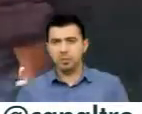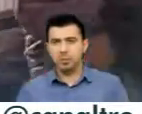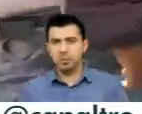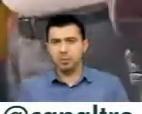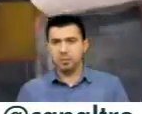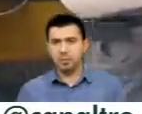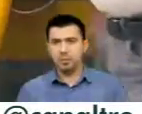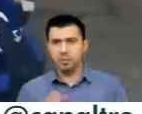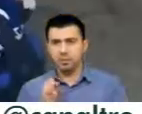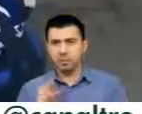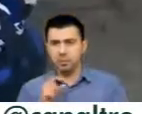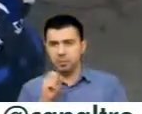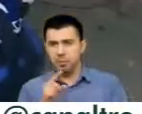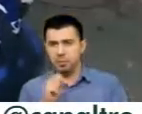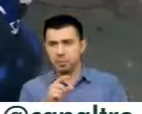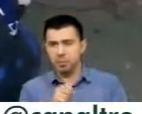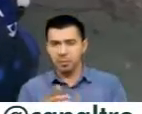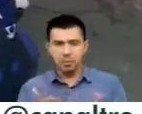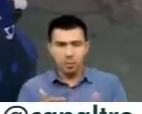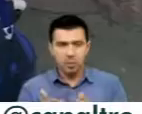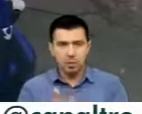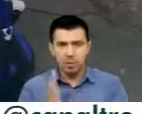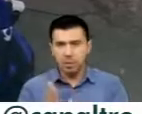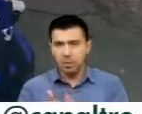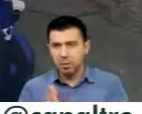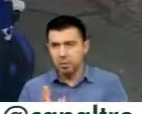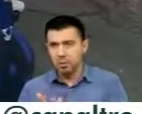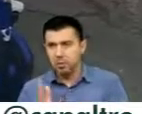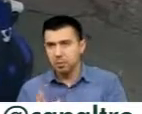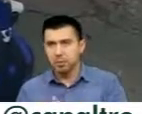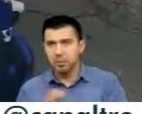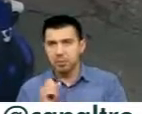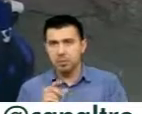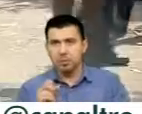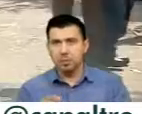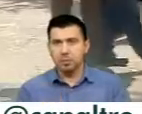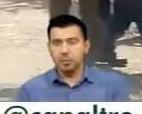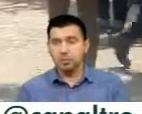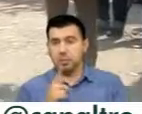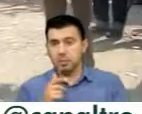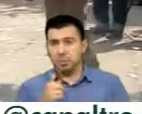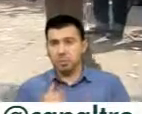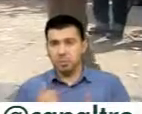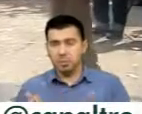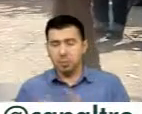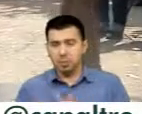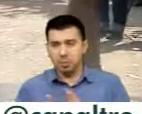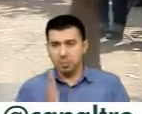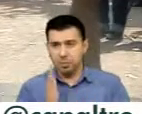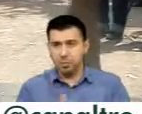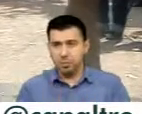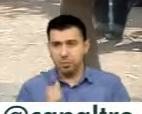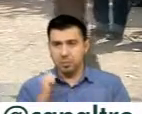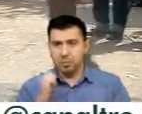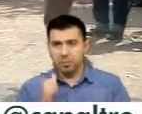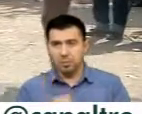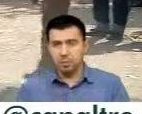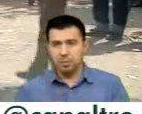ha sido hasta el momento el tiempo límite en que esperan los pasajeros sin tiquetes para viajar a su destino en Papi Quiero Piña.